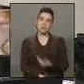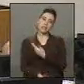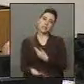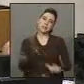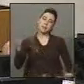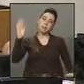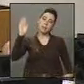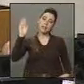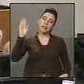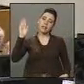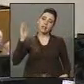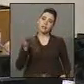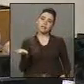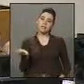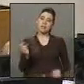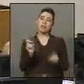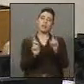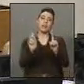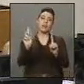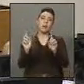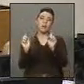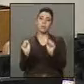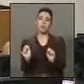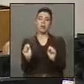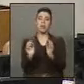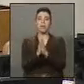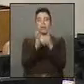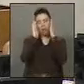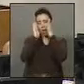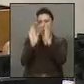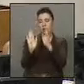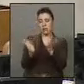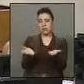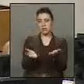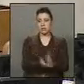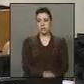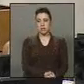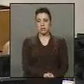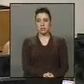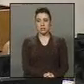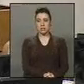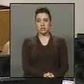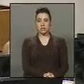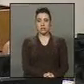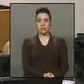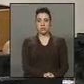Presidente, si alguien pudiera pescar en la sala.